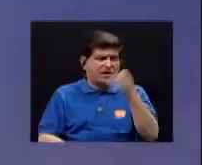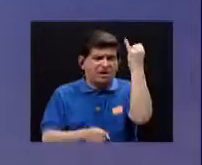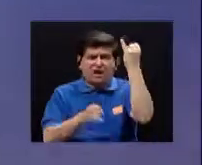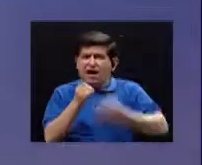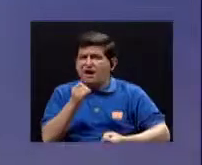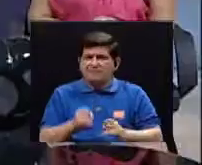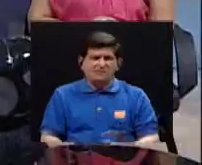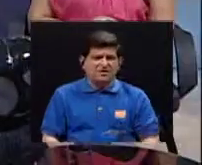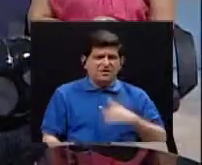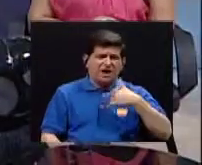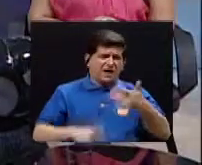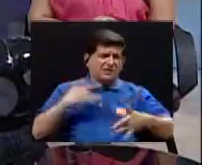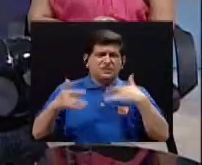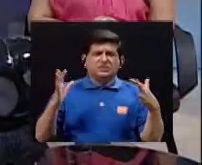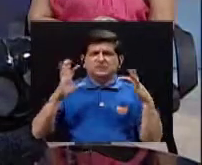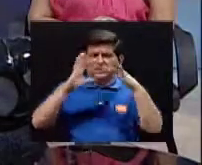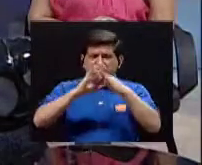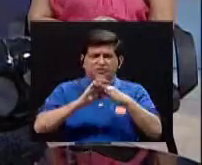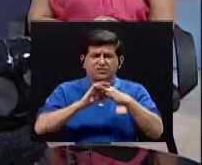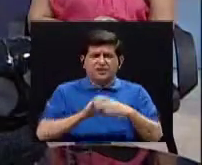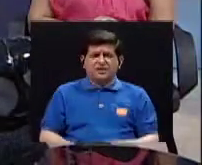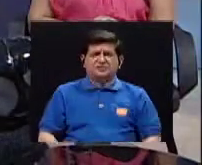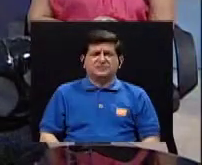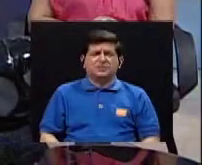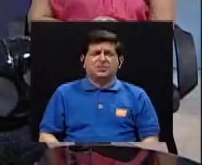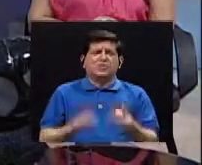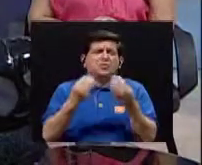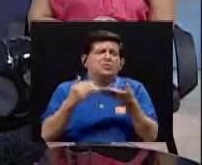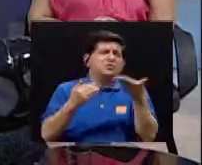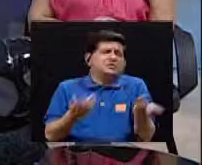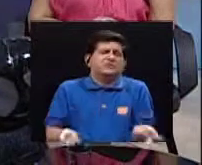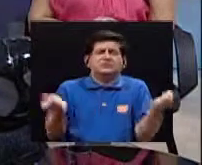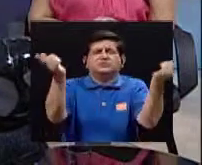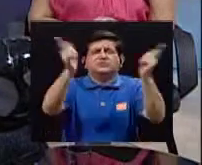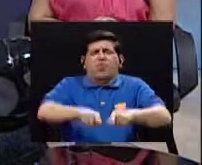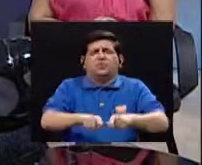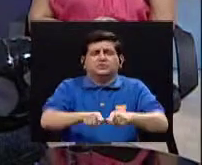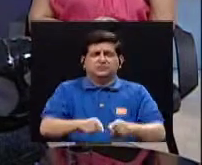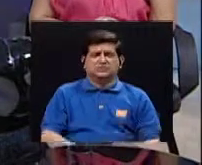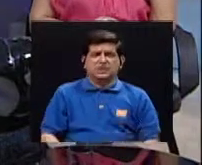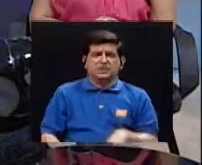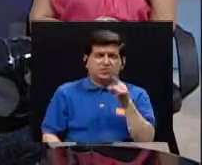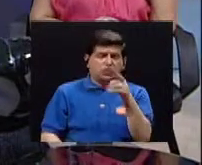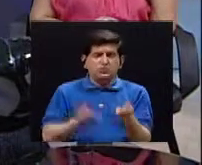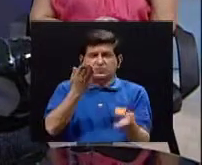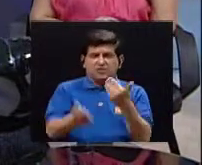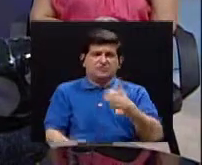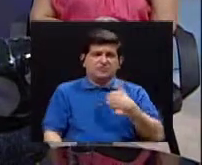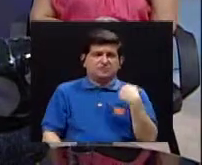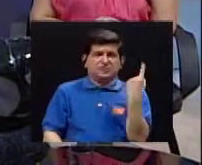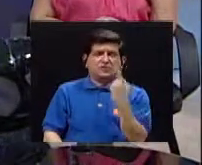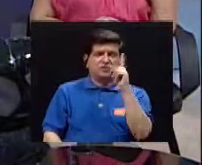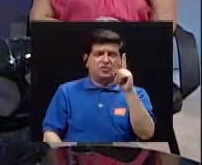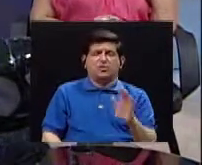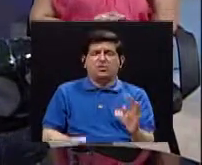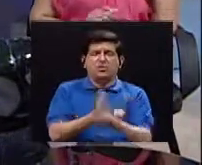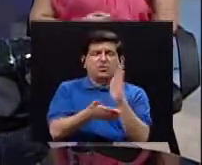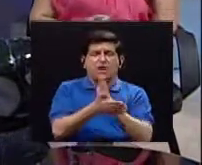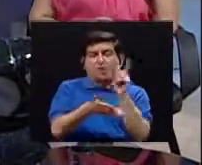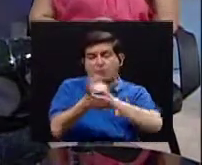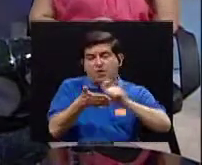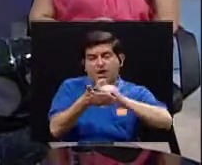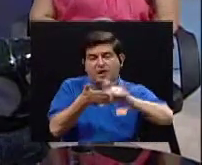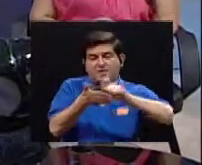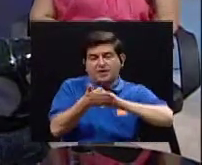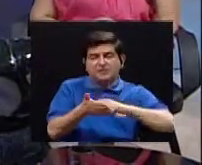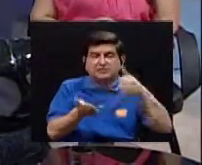al final se vuelve como yo siento que hay una relación larguísima en la que parten demasiadas cosas y de repente vos tal vez tenés sólo una hoja